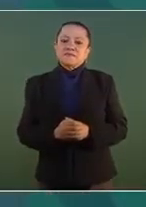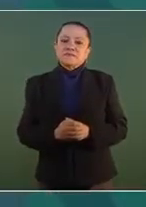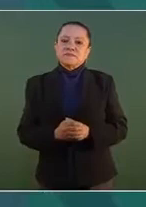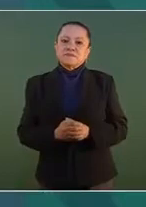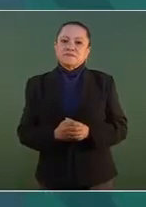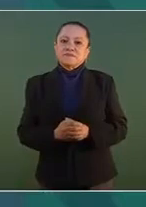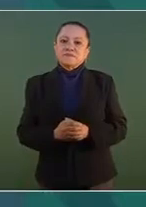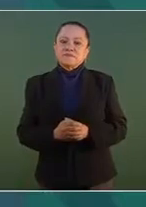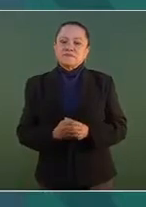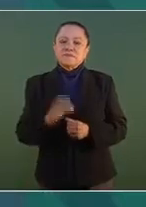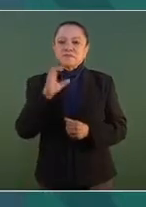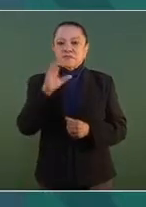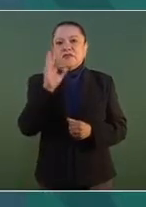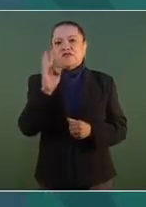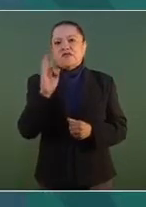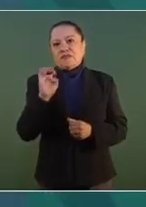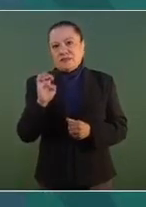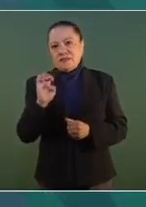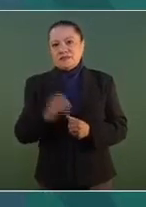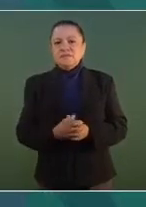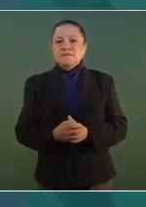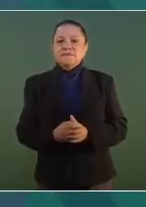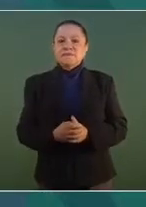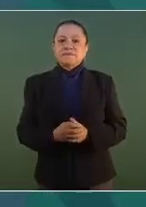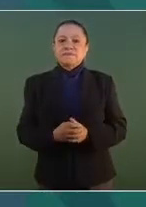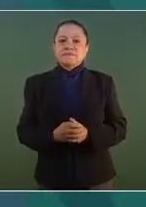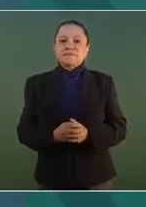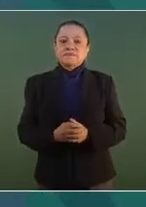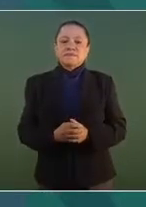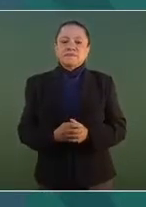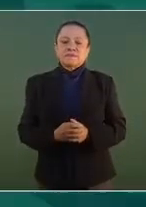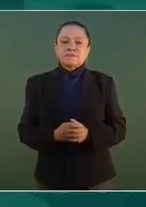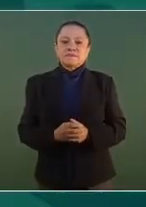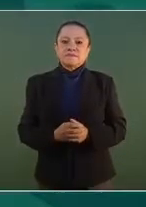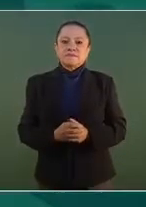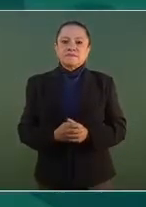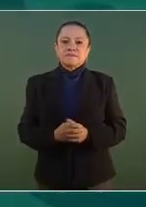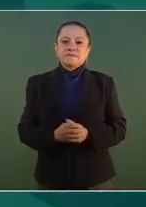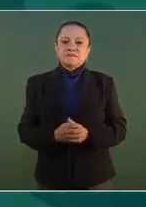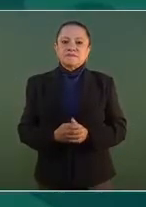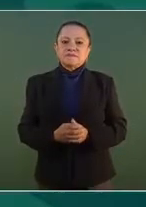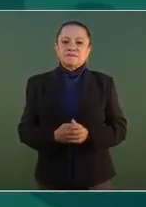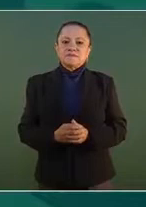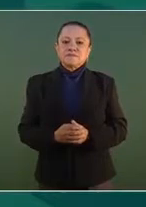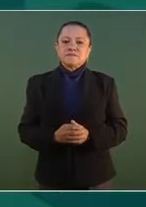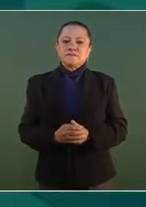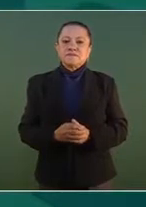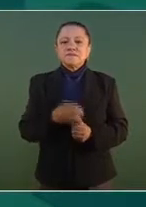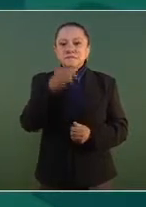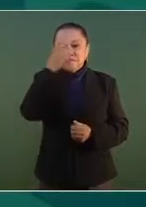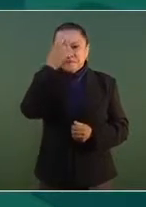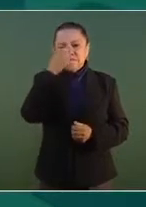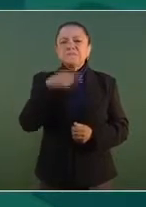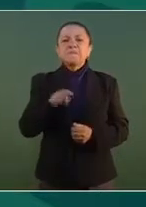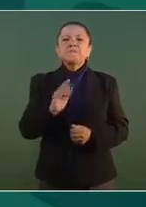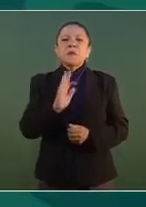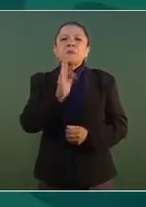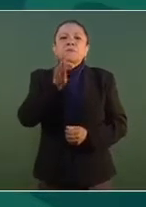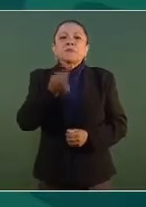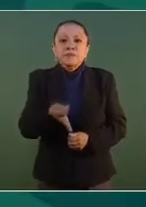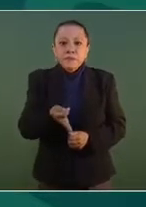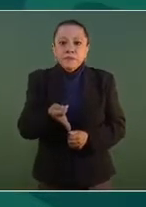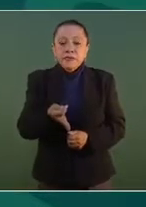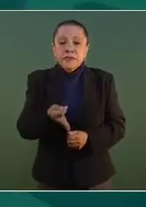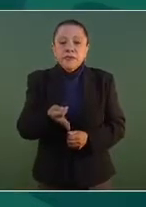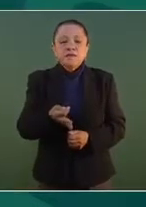el propósito de que se